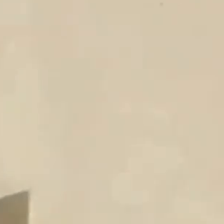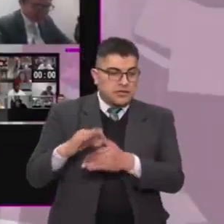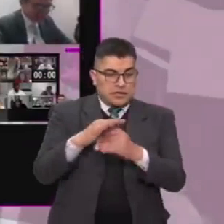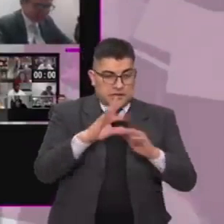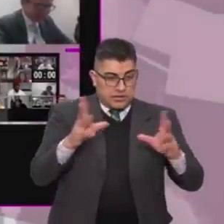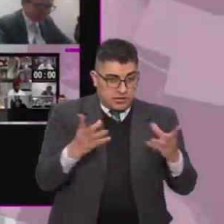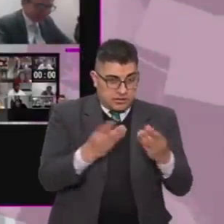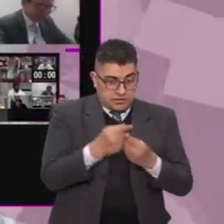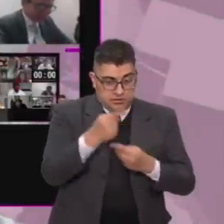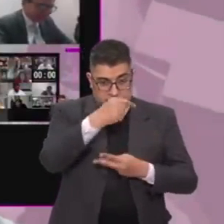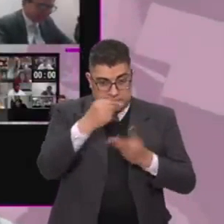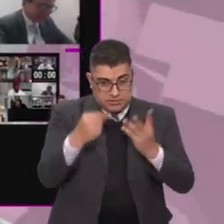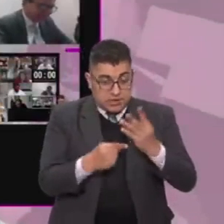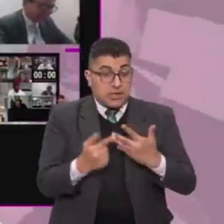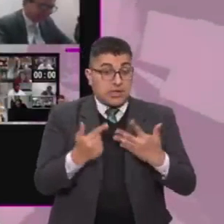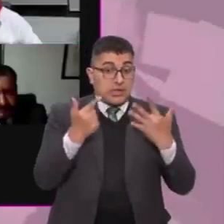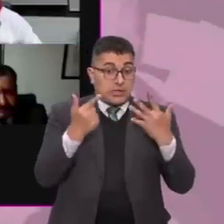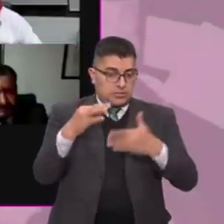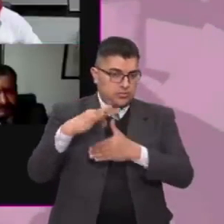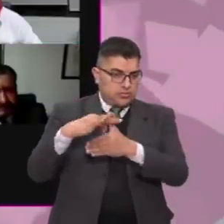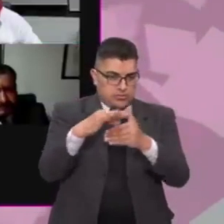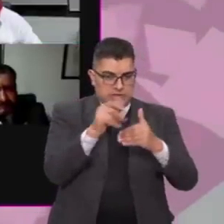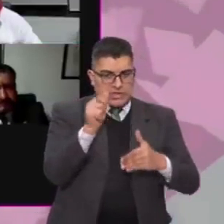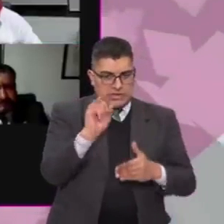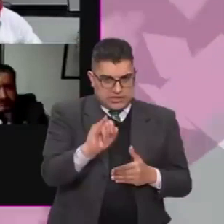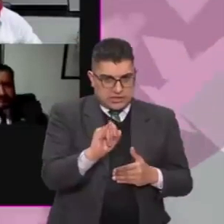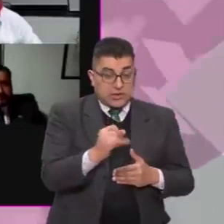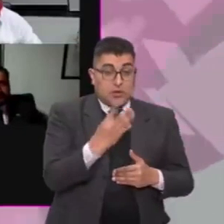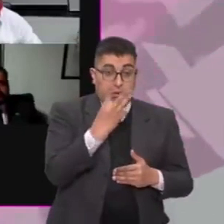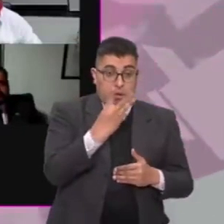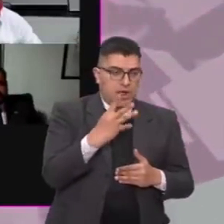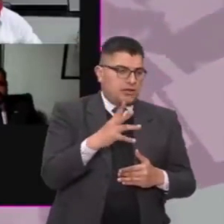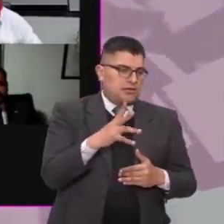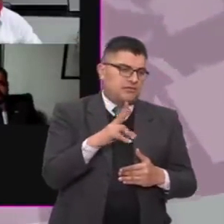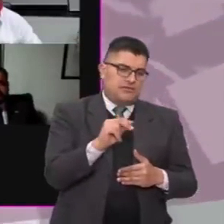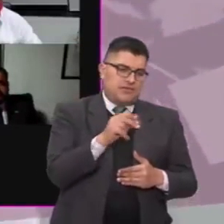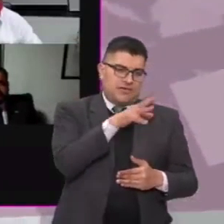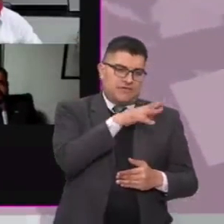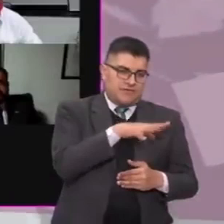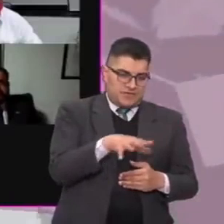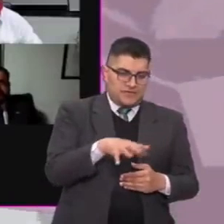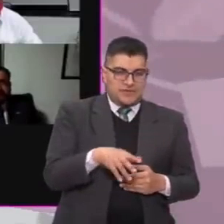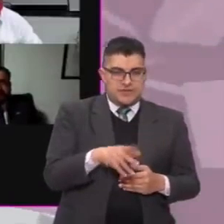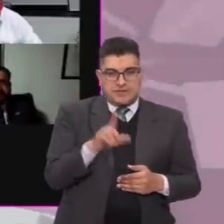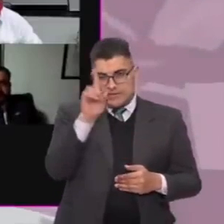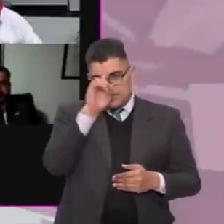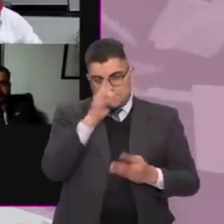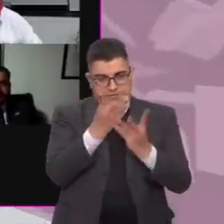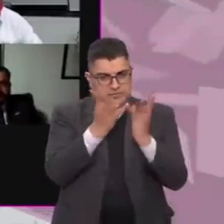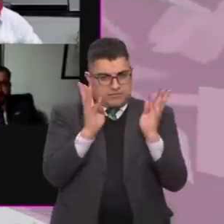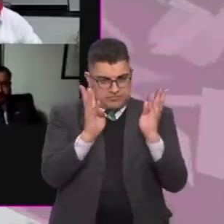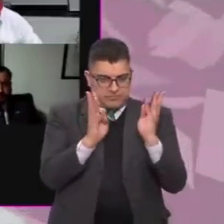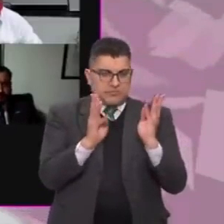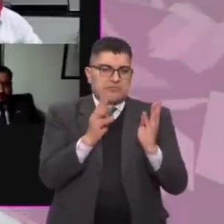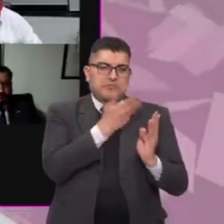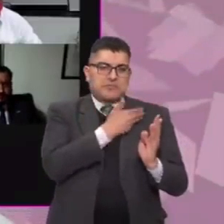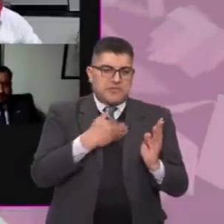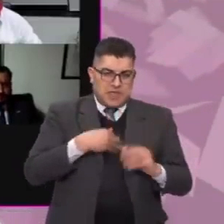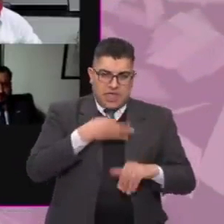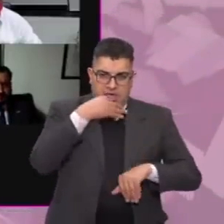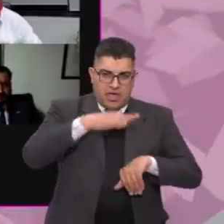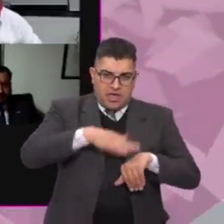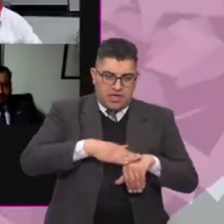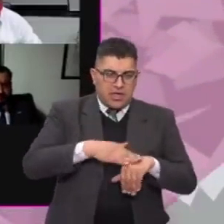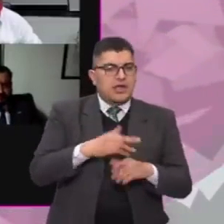unanimidad de votos, el Consejo General del Instituto Electoral y de Participación Ciudadana de Guerrero retiró el registro